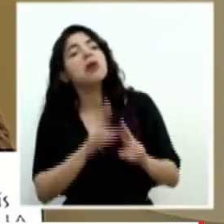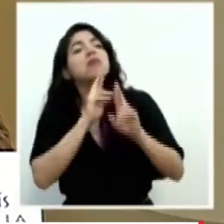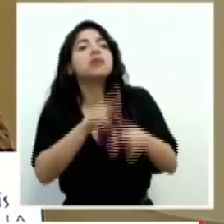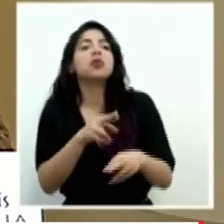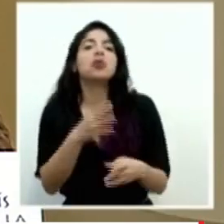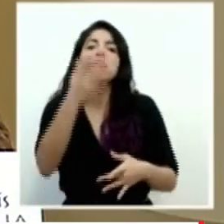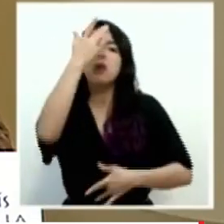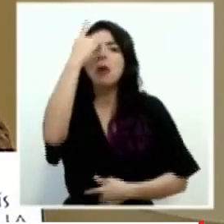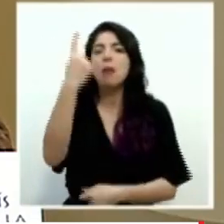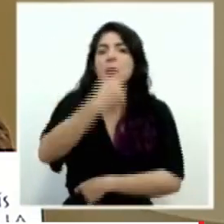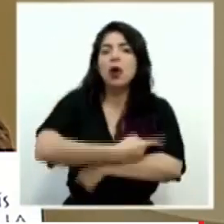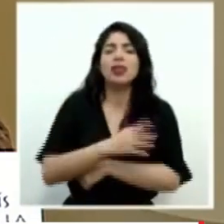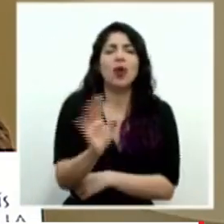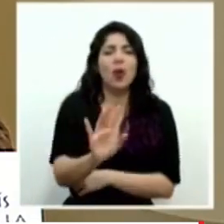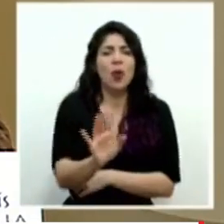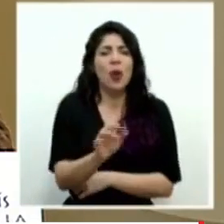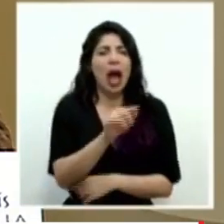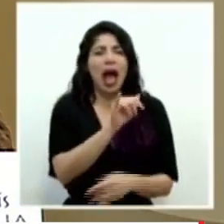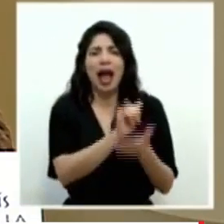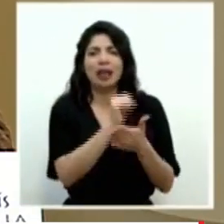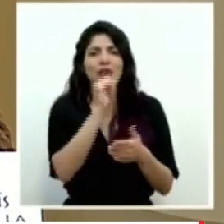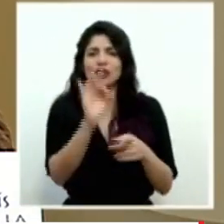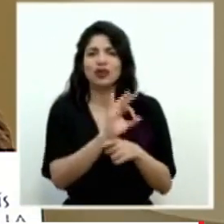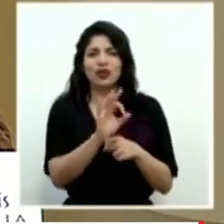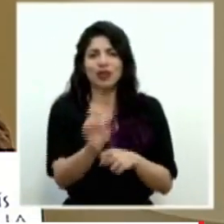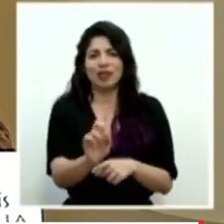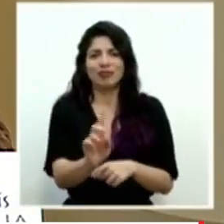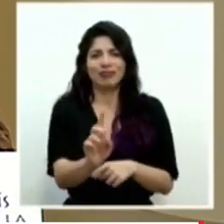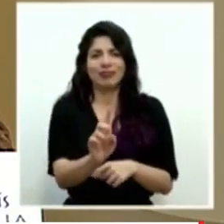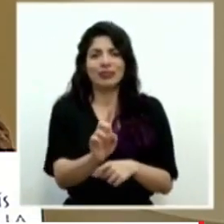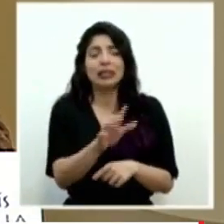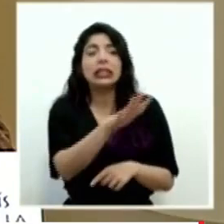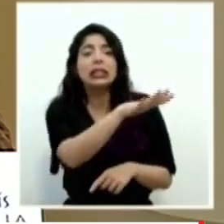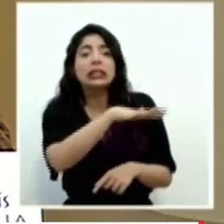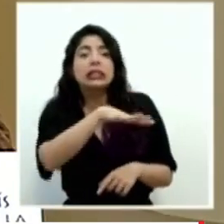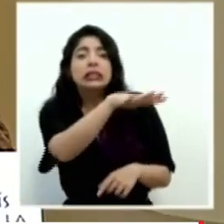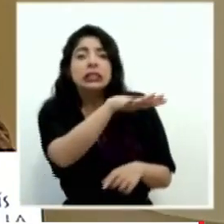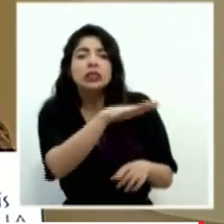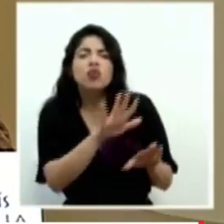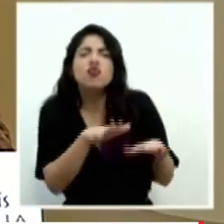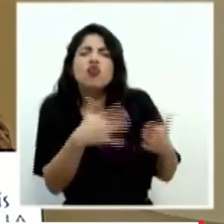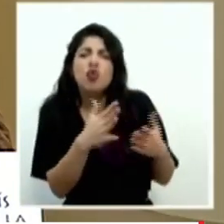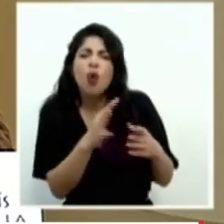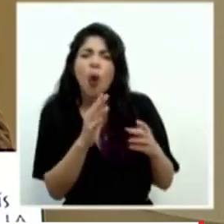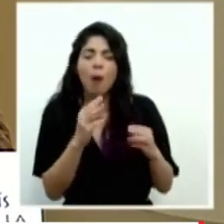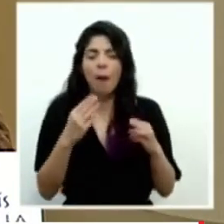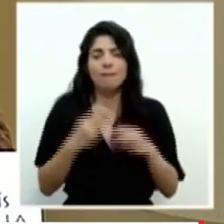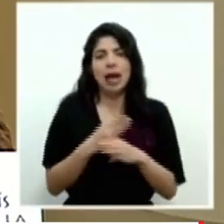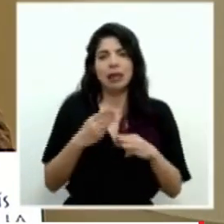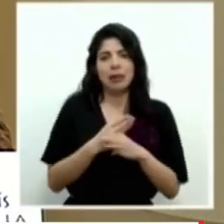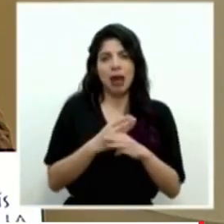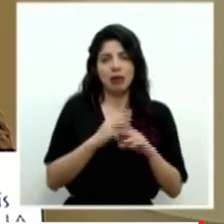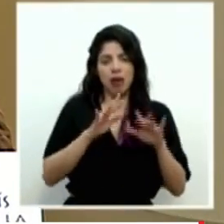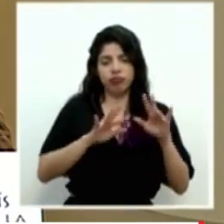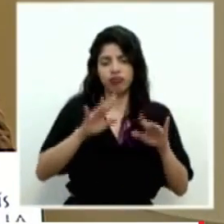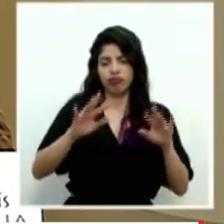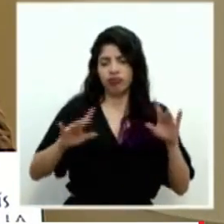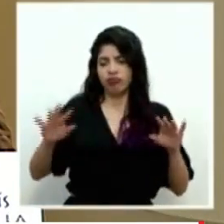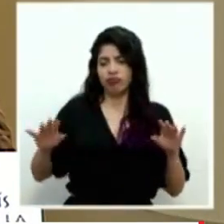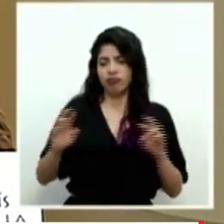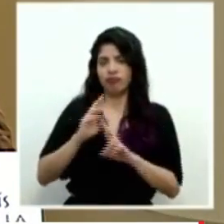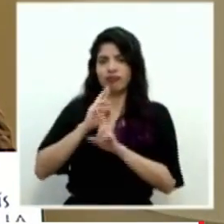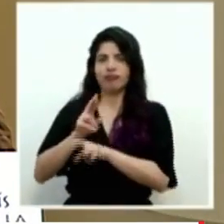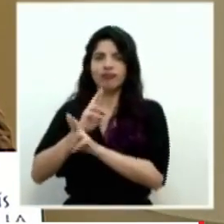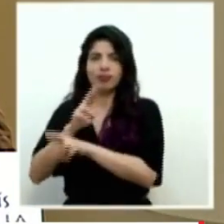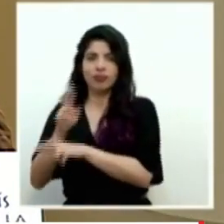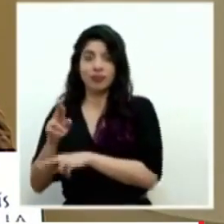número de casos diarios, ¿verdad? Sino que el comportamiento es distinto y matemáticamente se modela distinto. Sobre esta